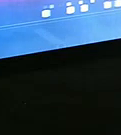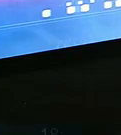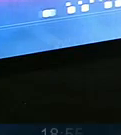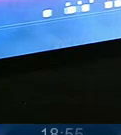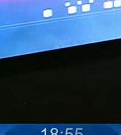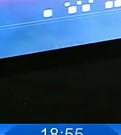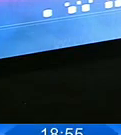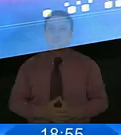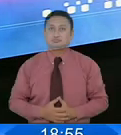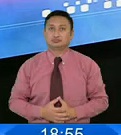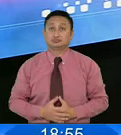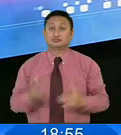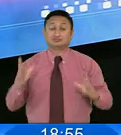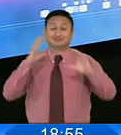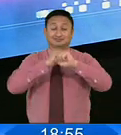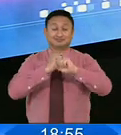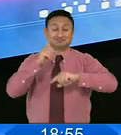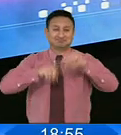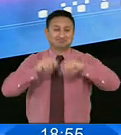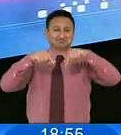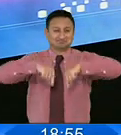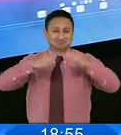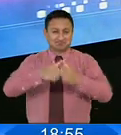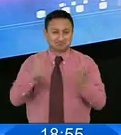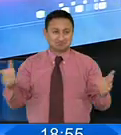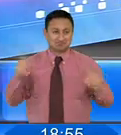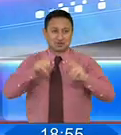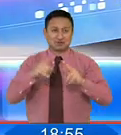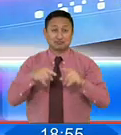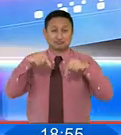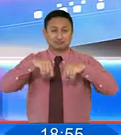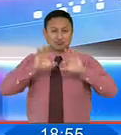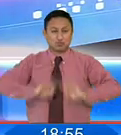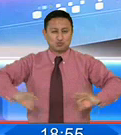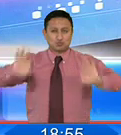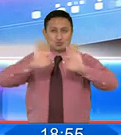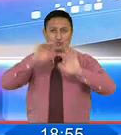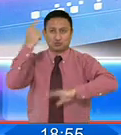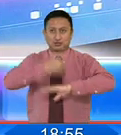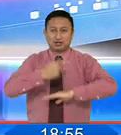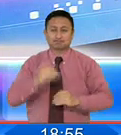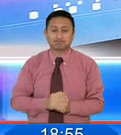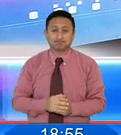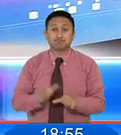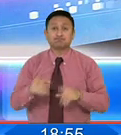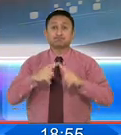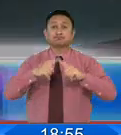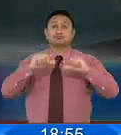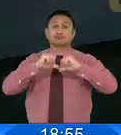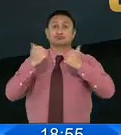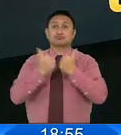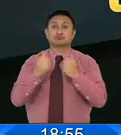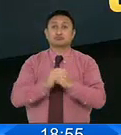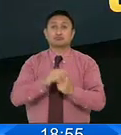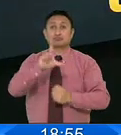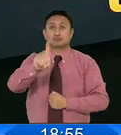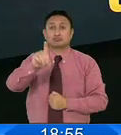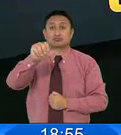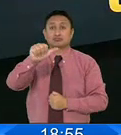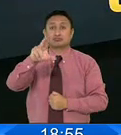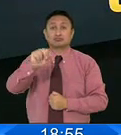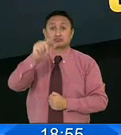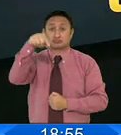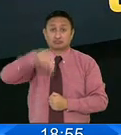noches, amigos. Bienvenidos a la emisión estelar de Comercio TV. Aquí, lo más destacado del día. El exasambleísta Daniel Mendoza fue declarado